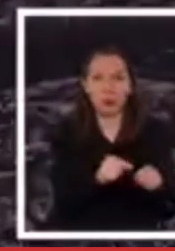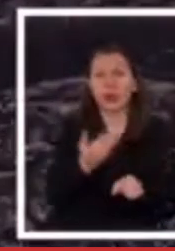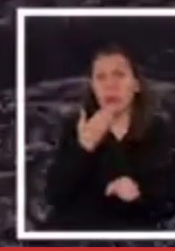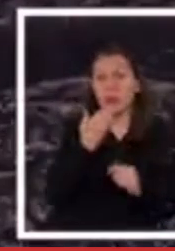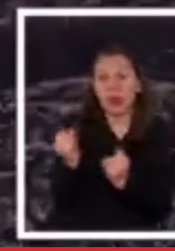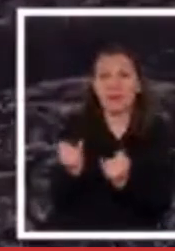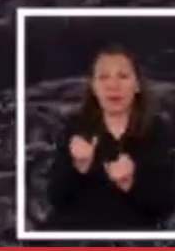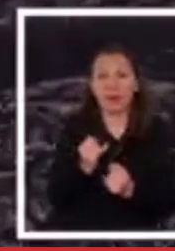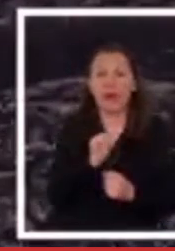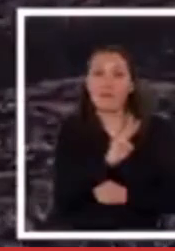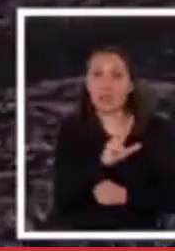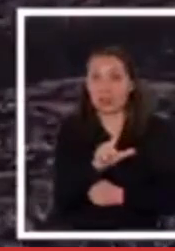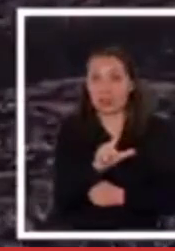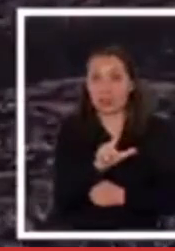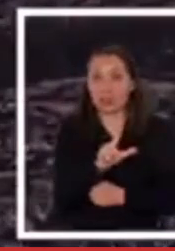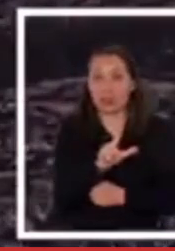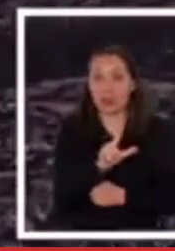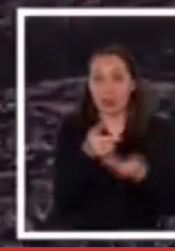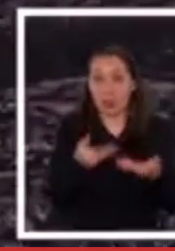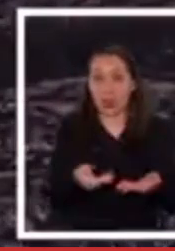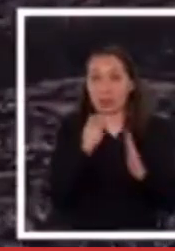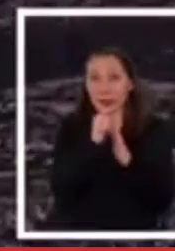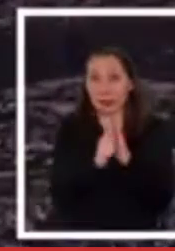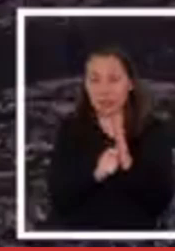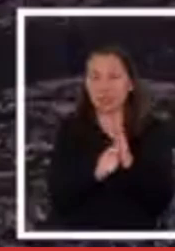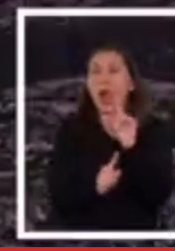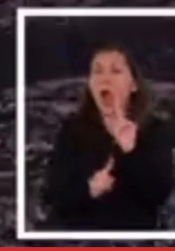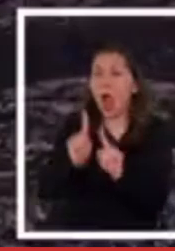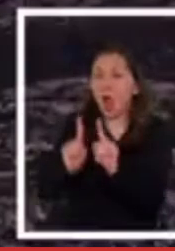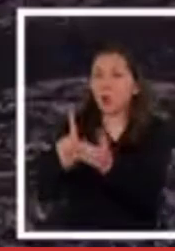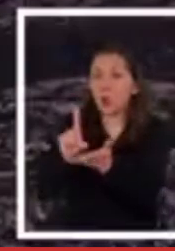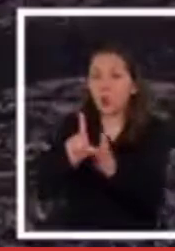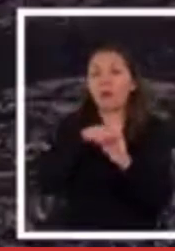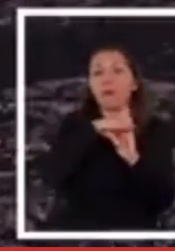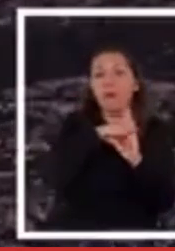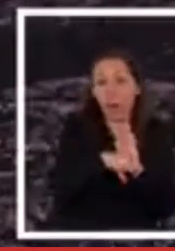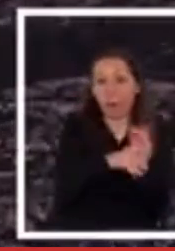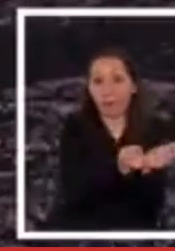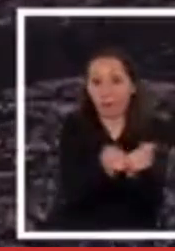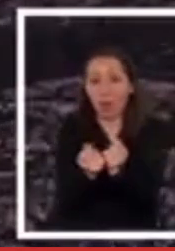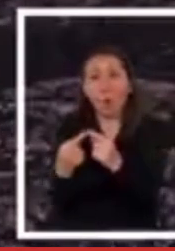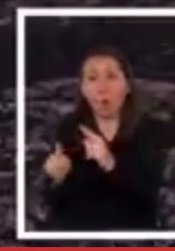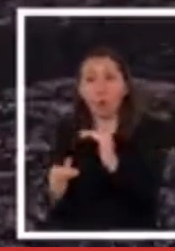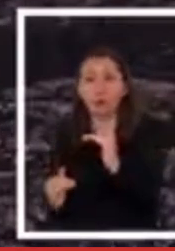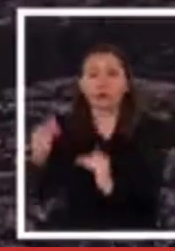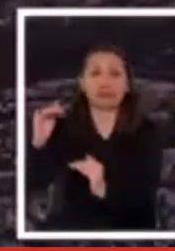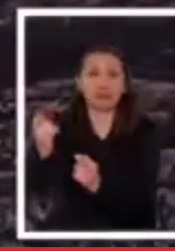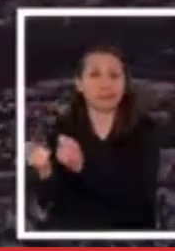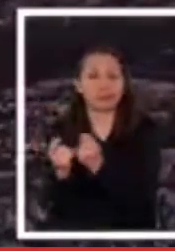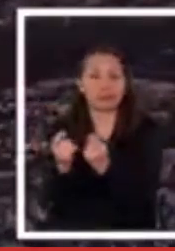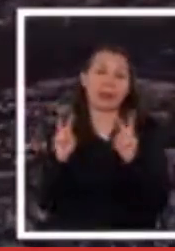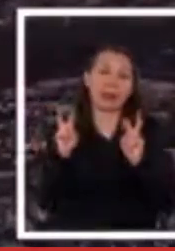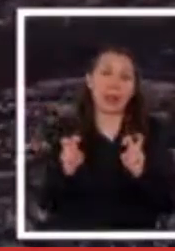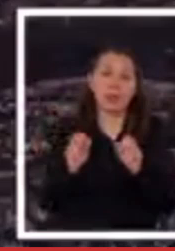del 27 de este mes en alguna zona ha bajado en otras ha subido por